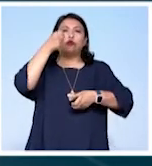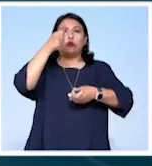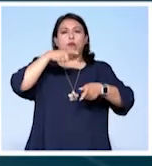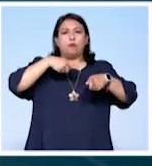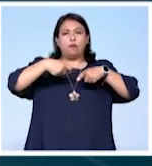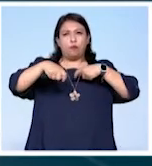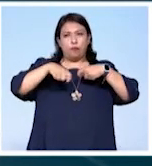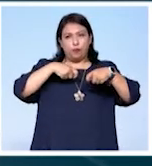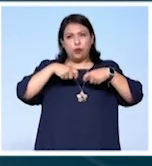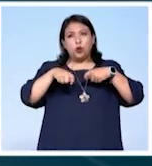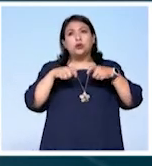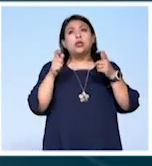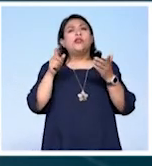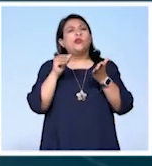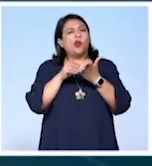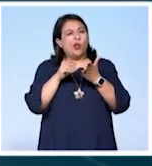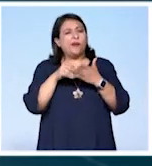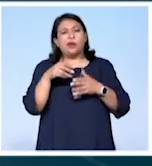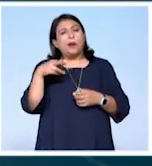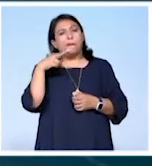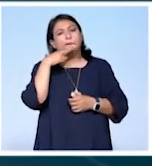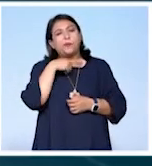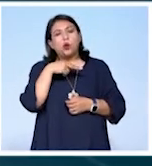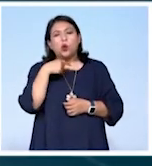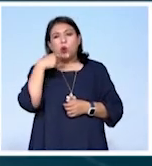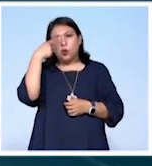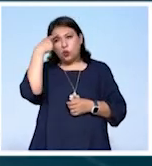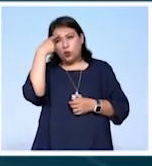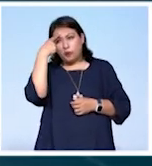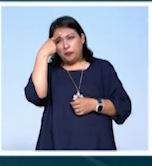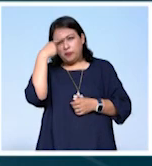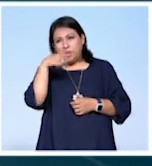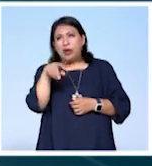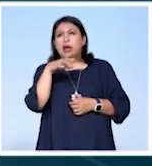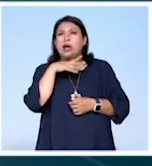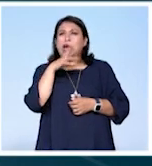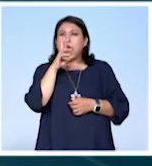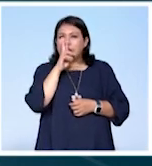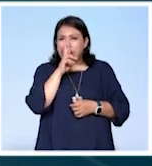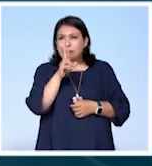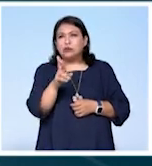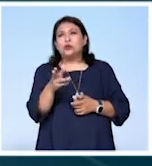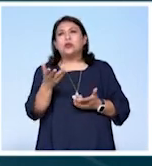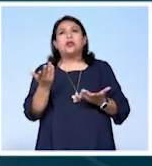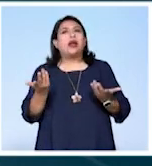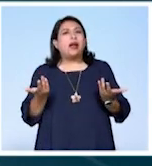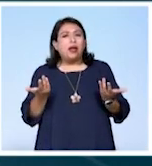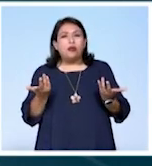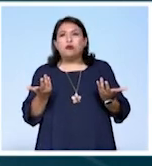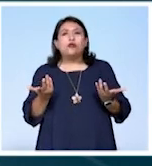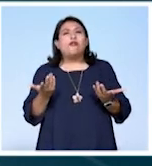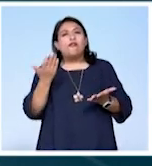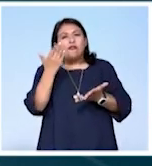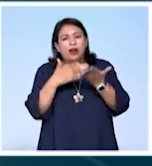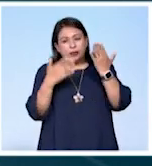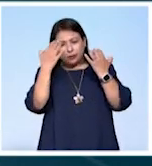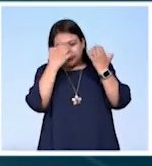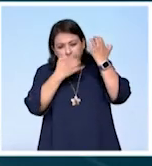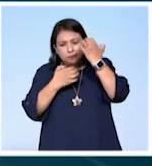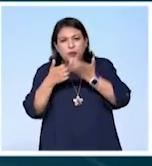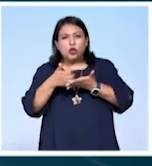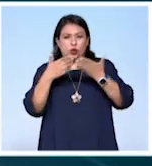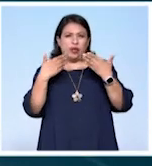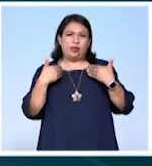plástico, todavía es muy pronto para tener los resultados, ya que no se han hecho análisis para